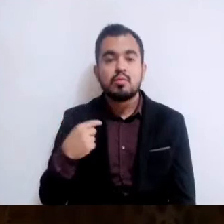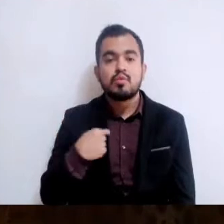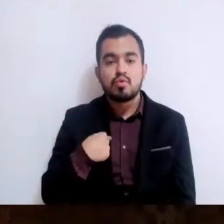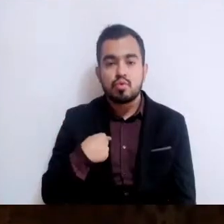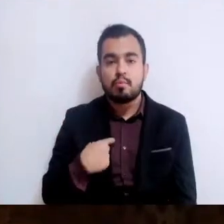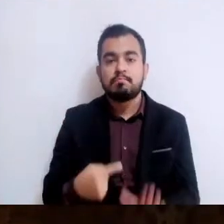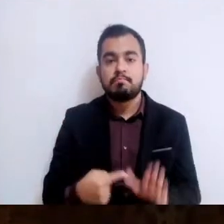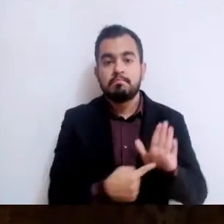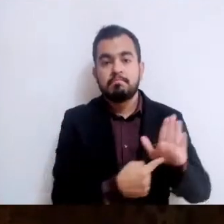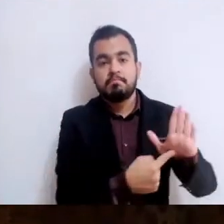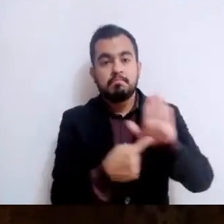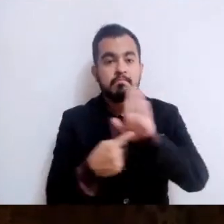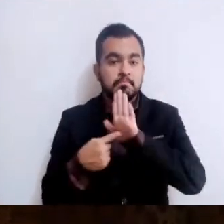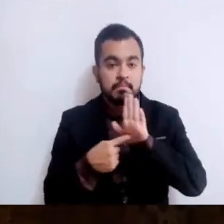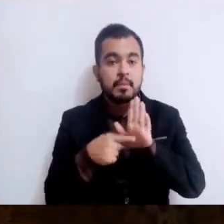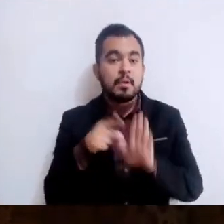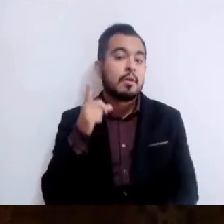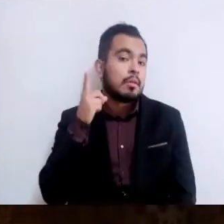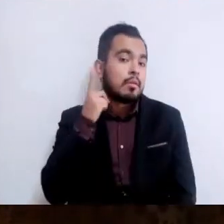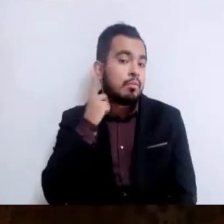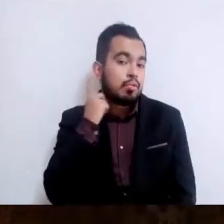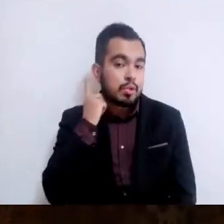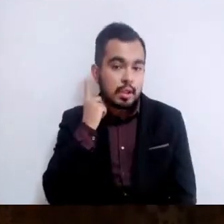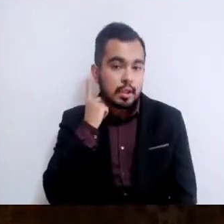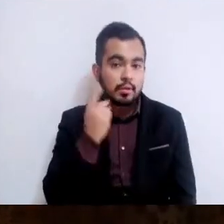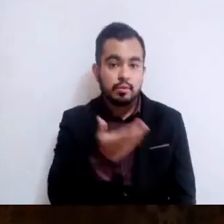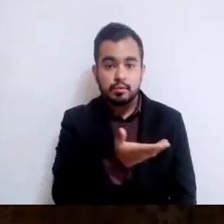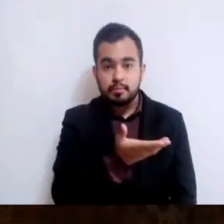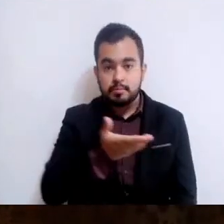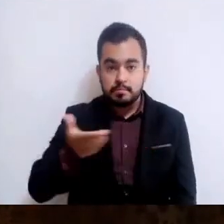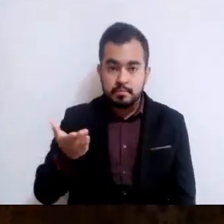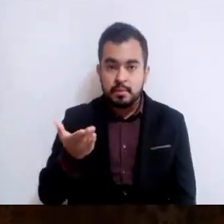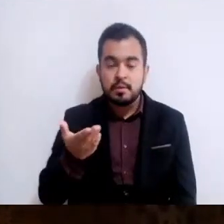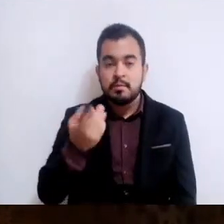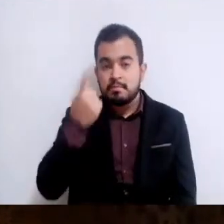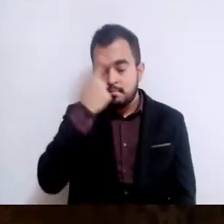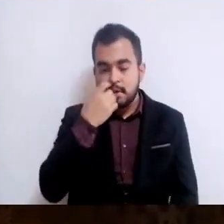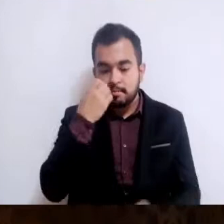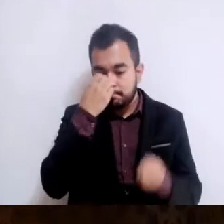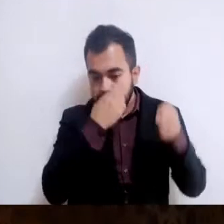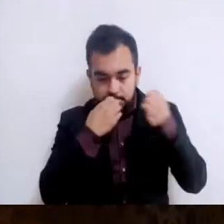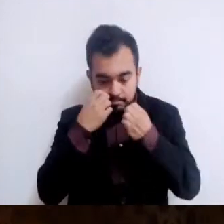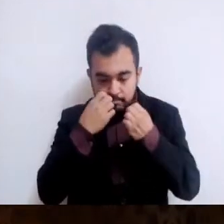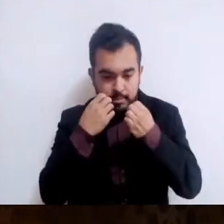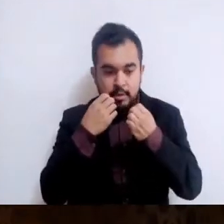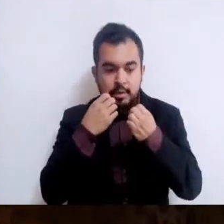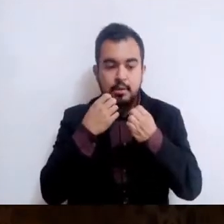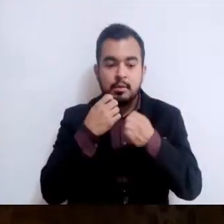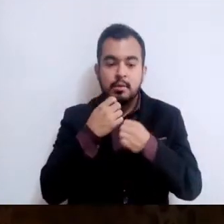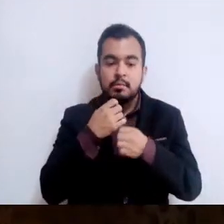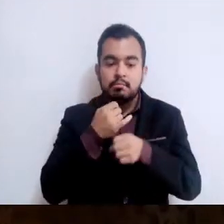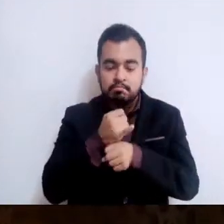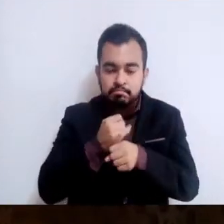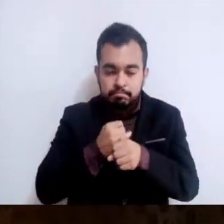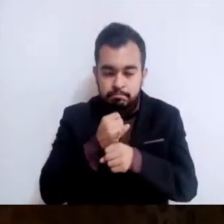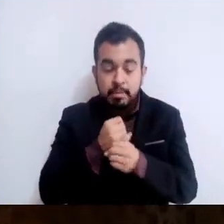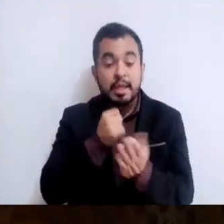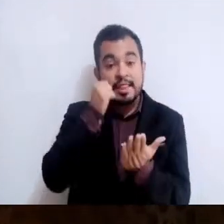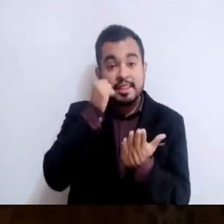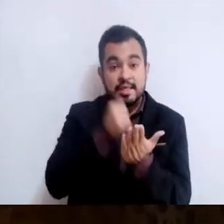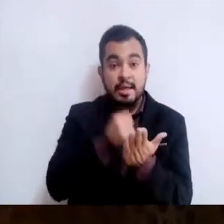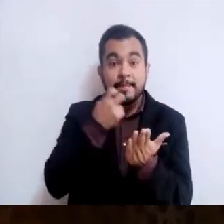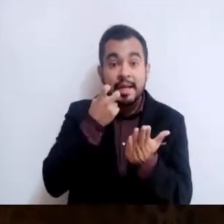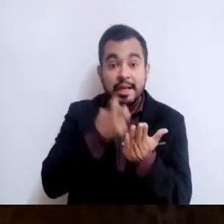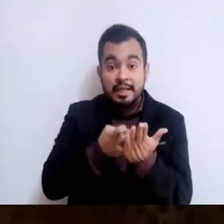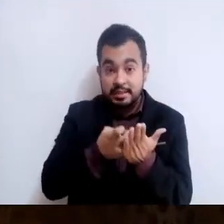consideración del Pleno de esta soberana Asamblea el estudio, análisis y dictamen de la presente iniciativa con proyecto